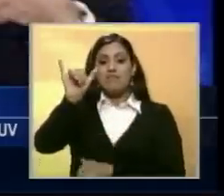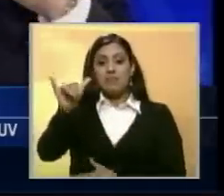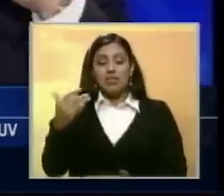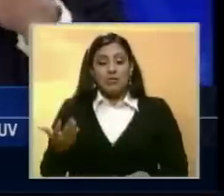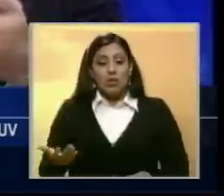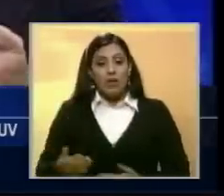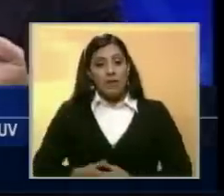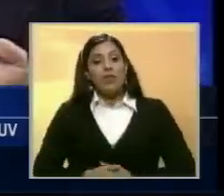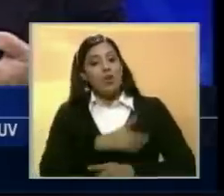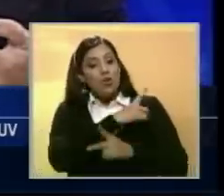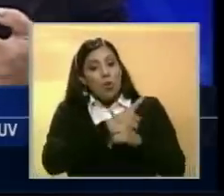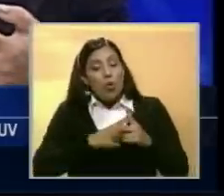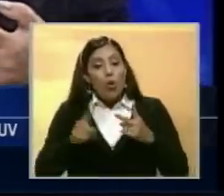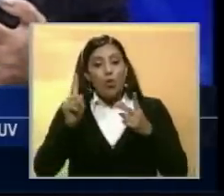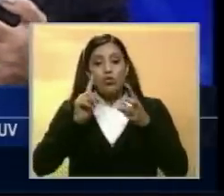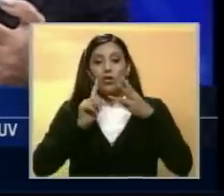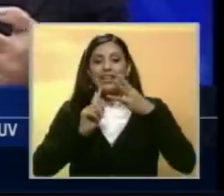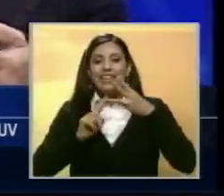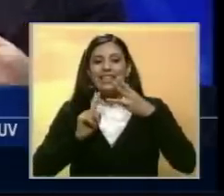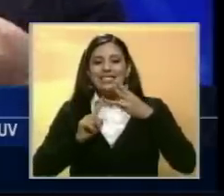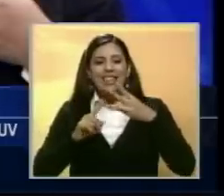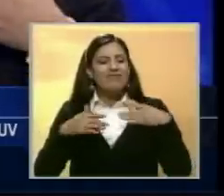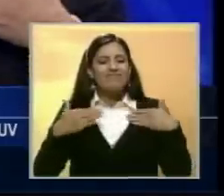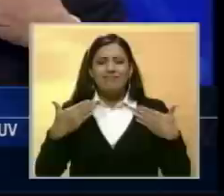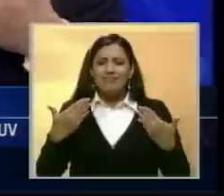Verdad. Y en tercer lugar,